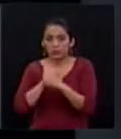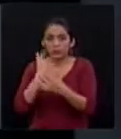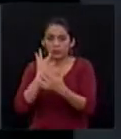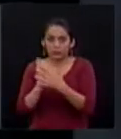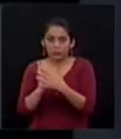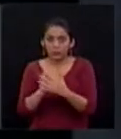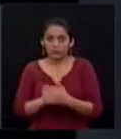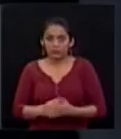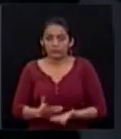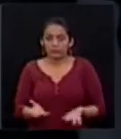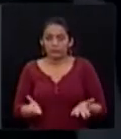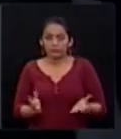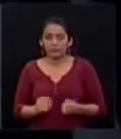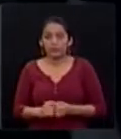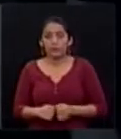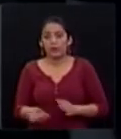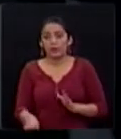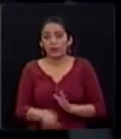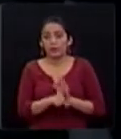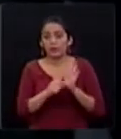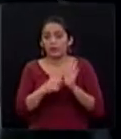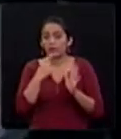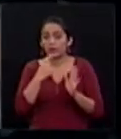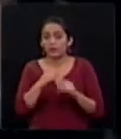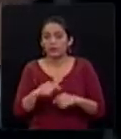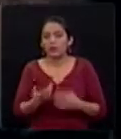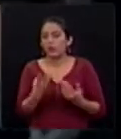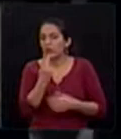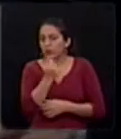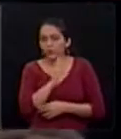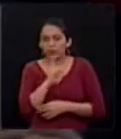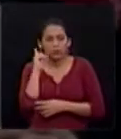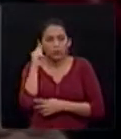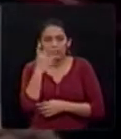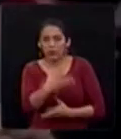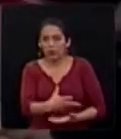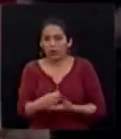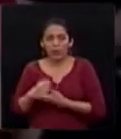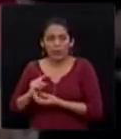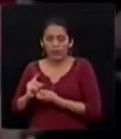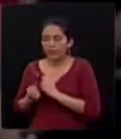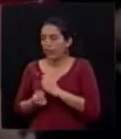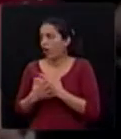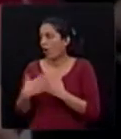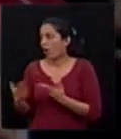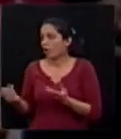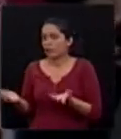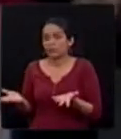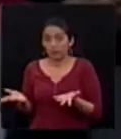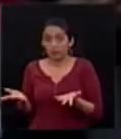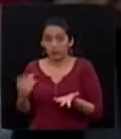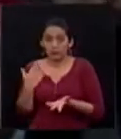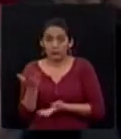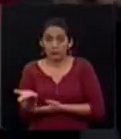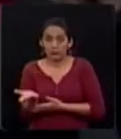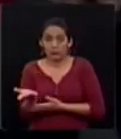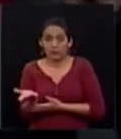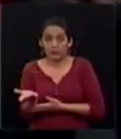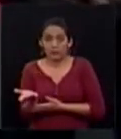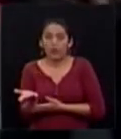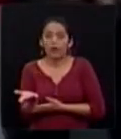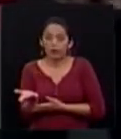persona tomó dinero fruto de la corrupción y lo utilizó. Eso es lavado de activos. Estas